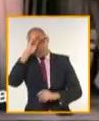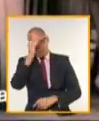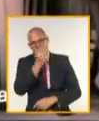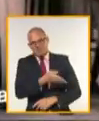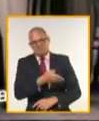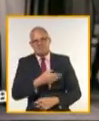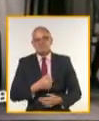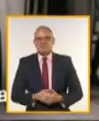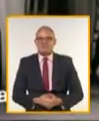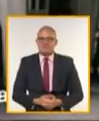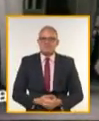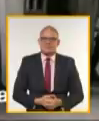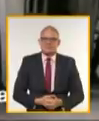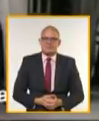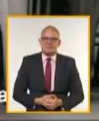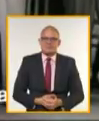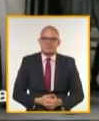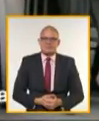Habana.